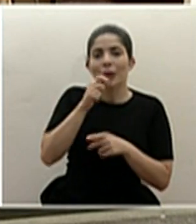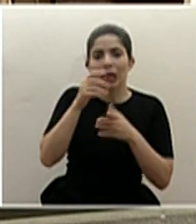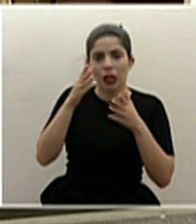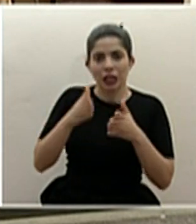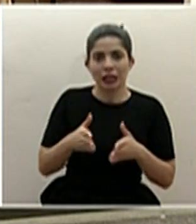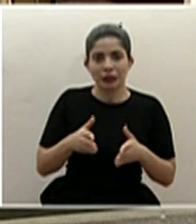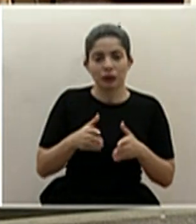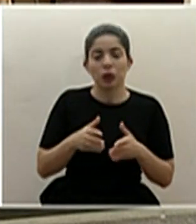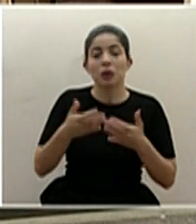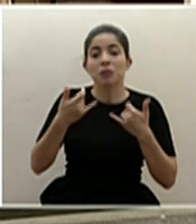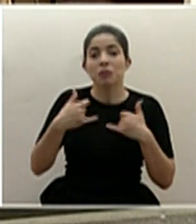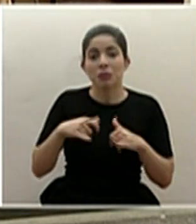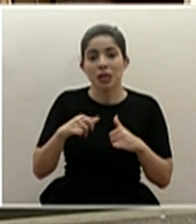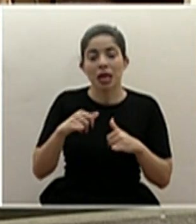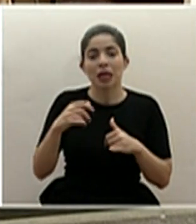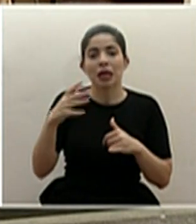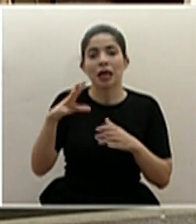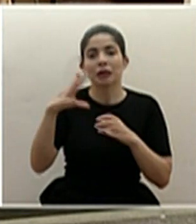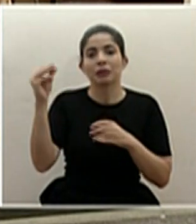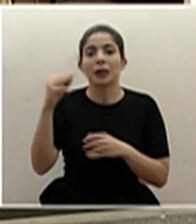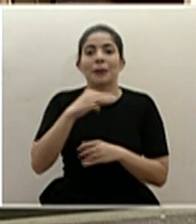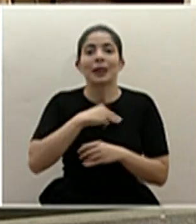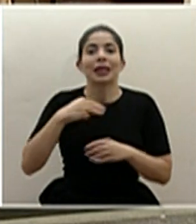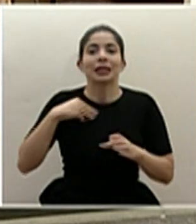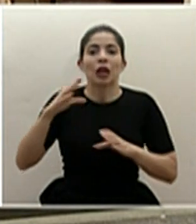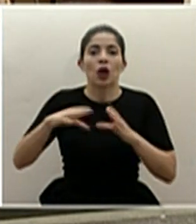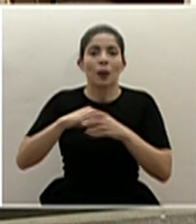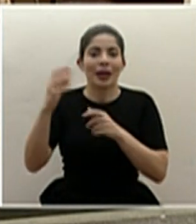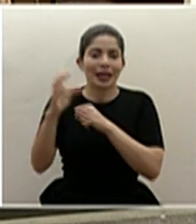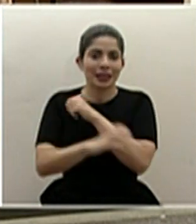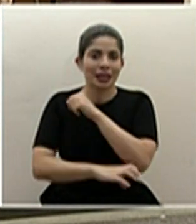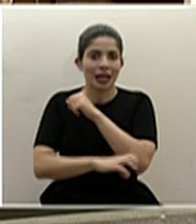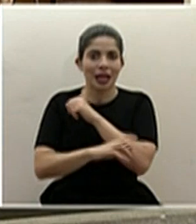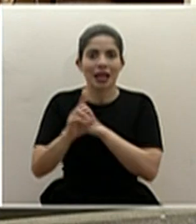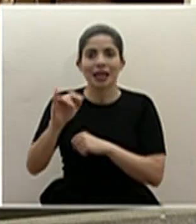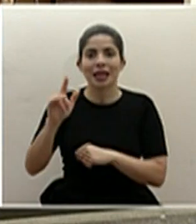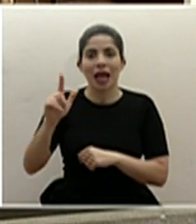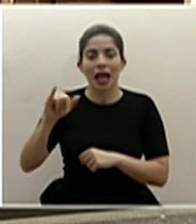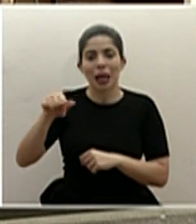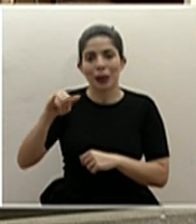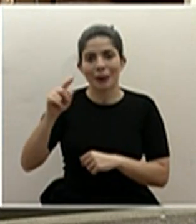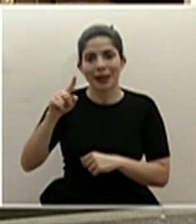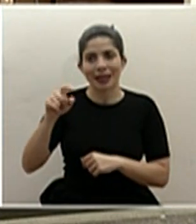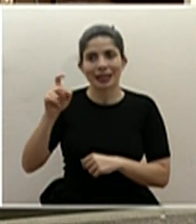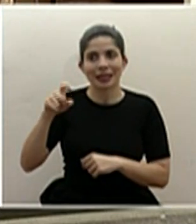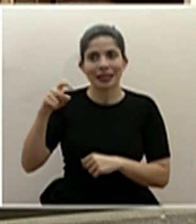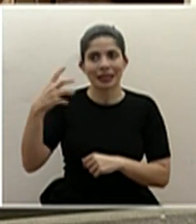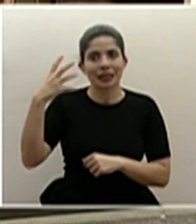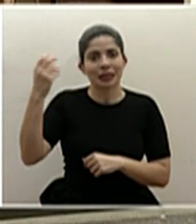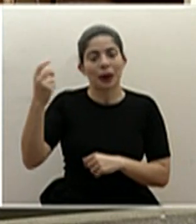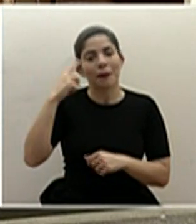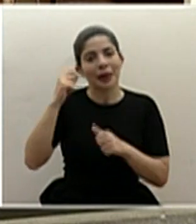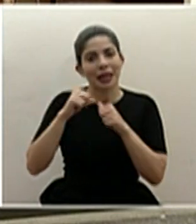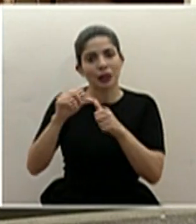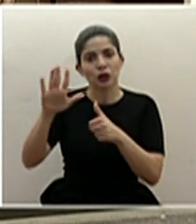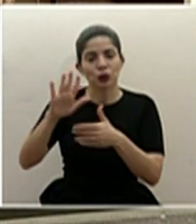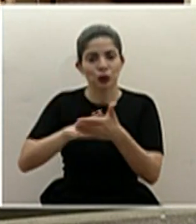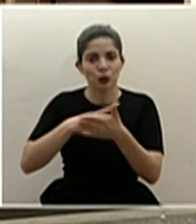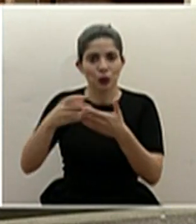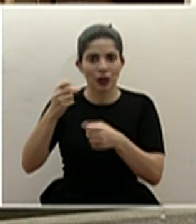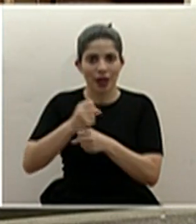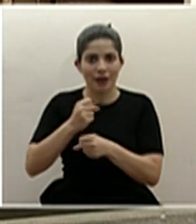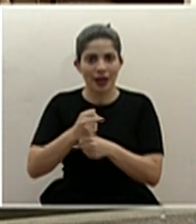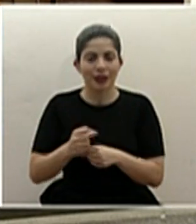puroperiodismo.com. Mientras tanto, despedimos a la ministra de Comercio Exterior, la señora Diala Jiménez, quien debe retirarse para continuar con su agenda de